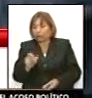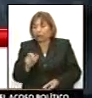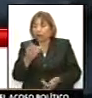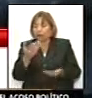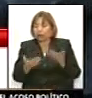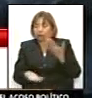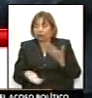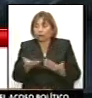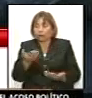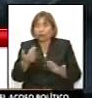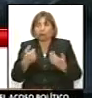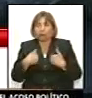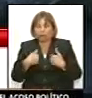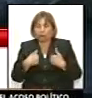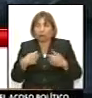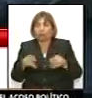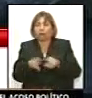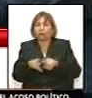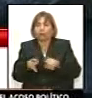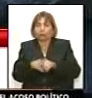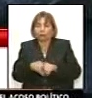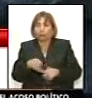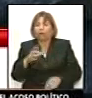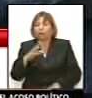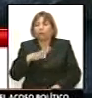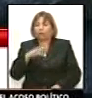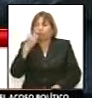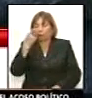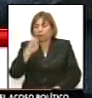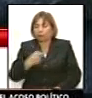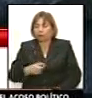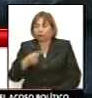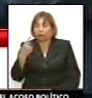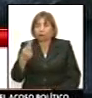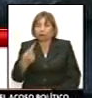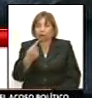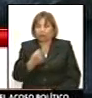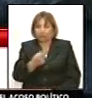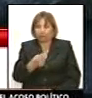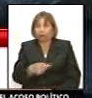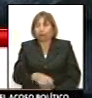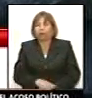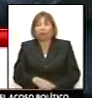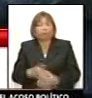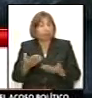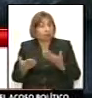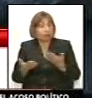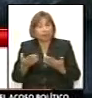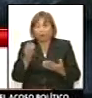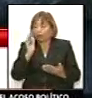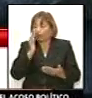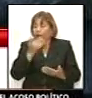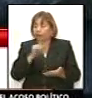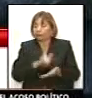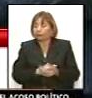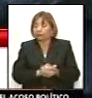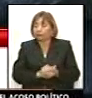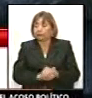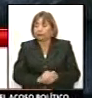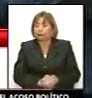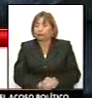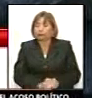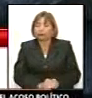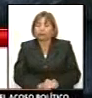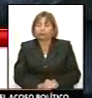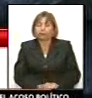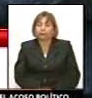veces también afecta la intimidad y el honor de cada una de ellas. Por eso es que me parece también